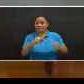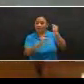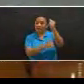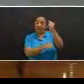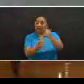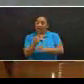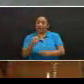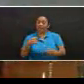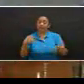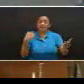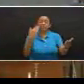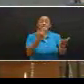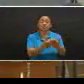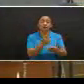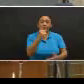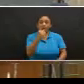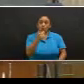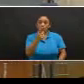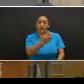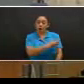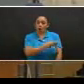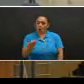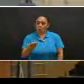orden, que era la de bendecir a Jacob.